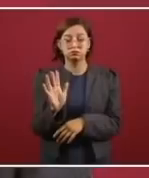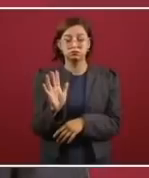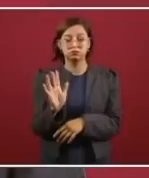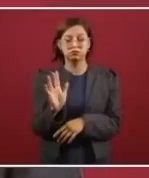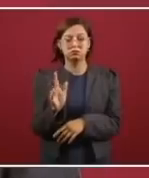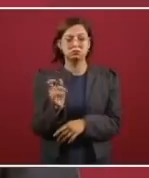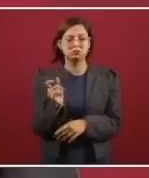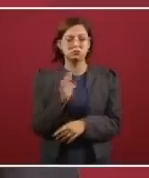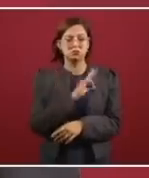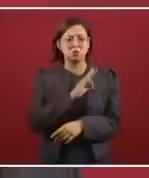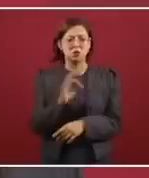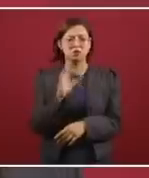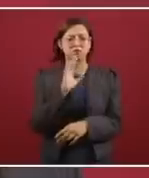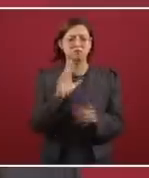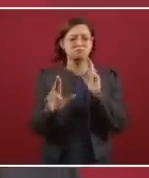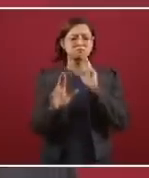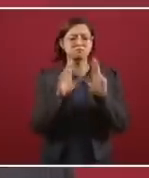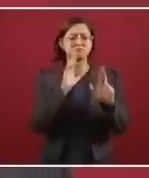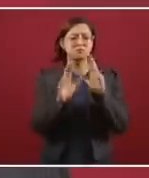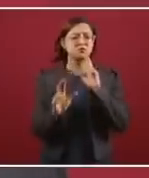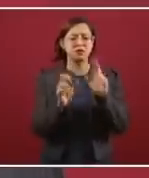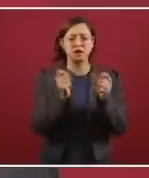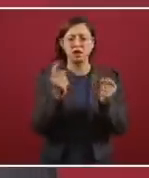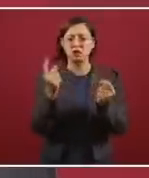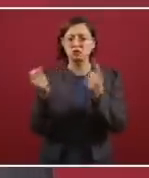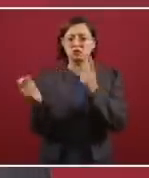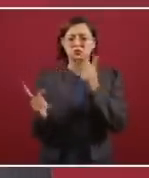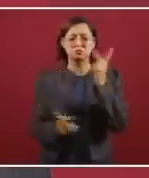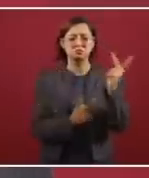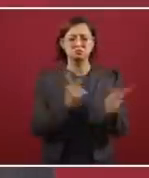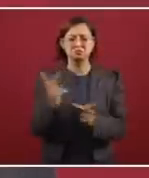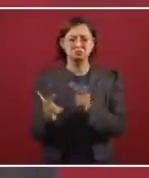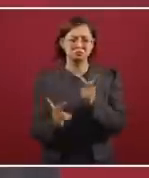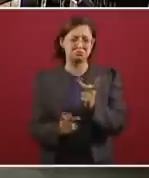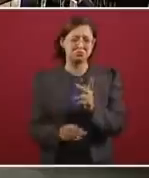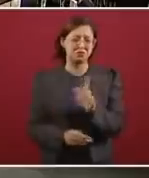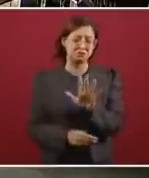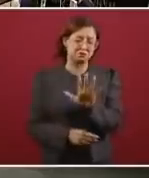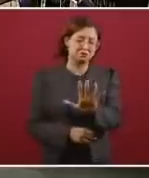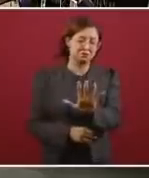contestamos algunas preguntas, si les parece unas 5.